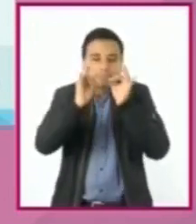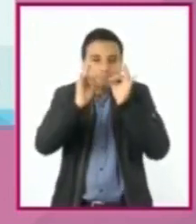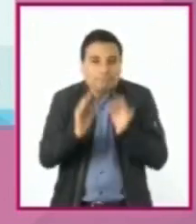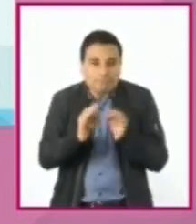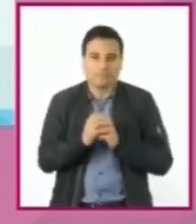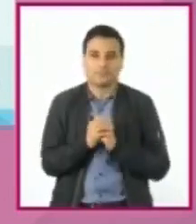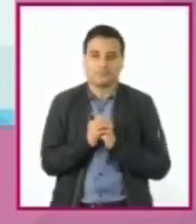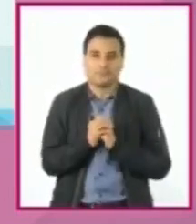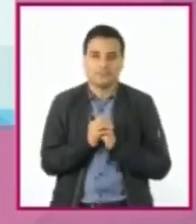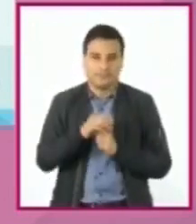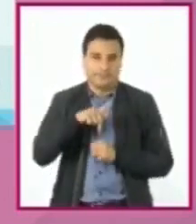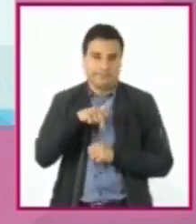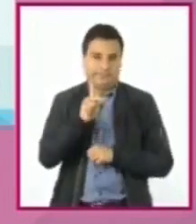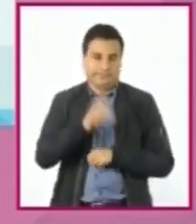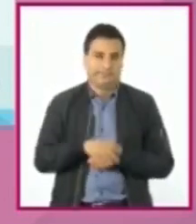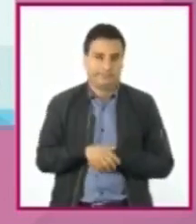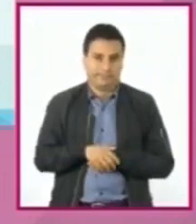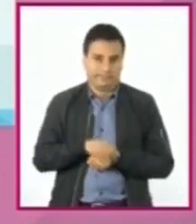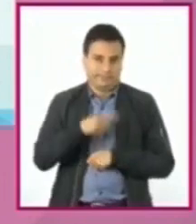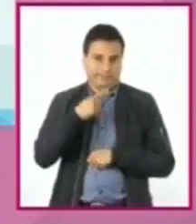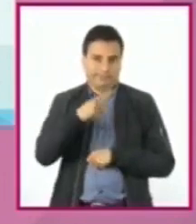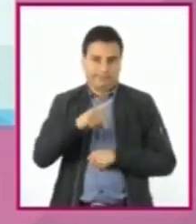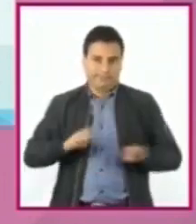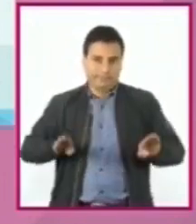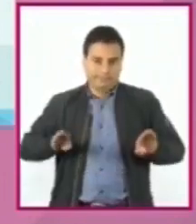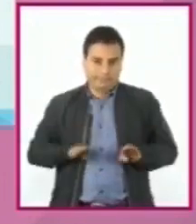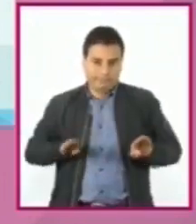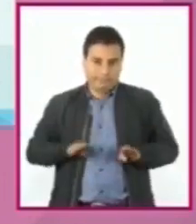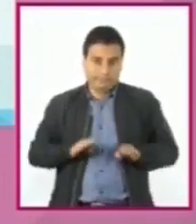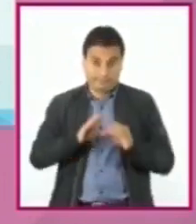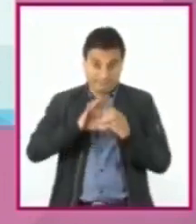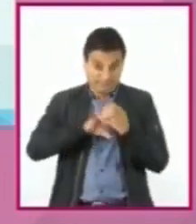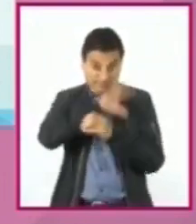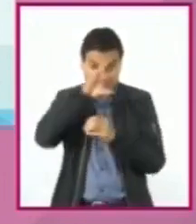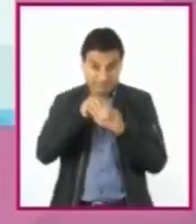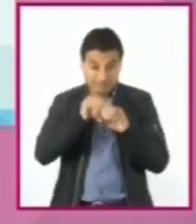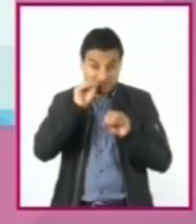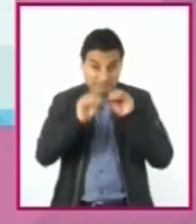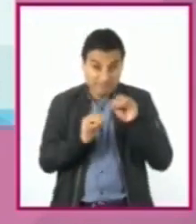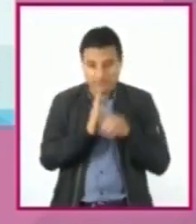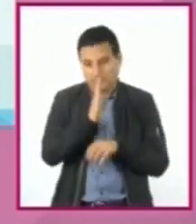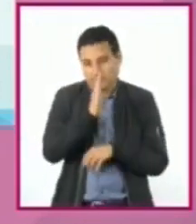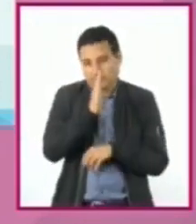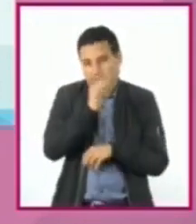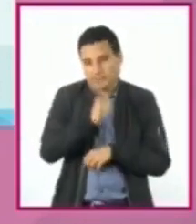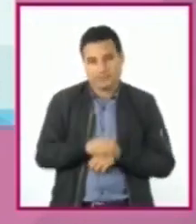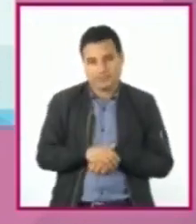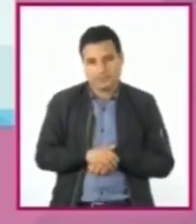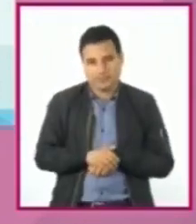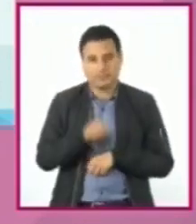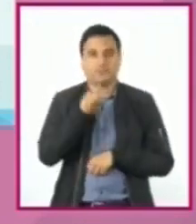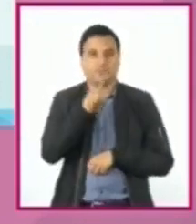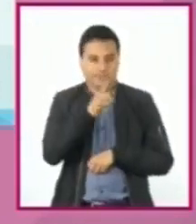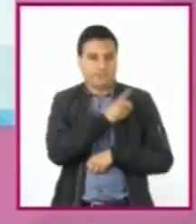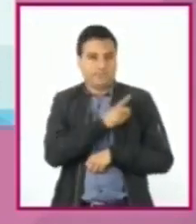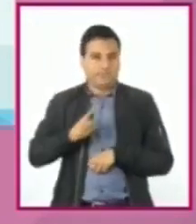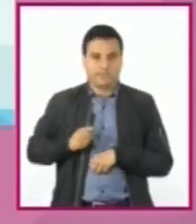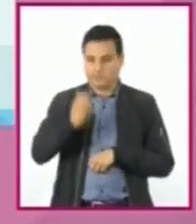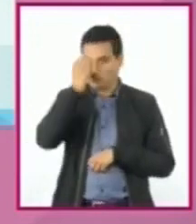Sin embargo, por sus características no es posible. Por tal motivo, es importante identificar sus